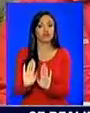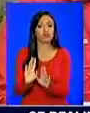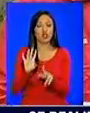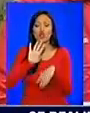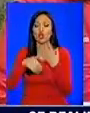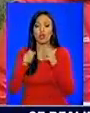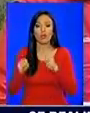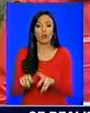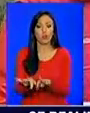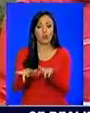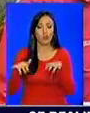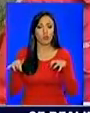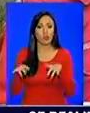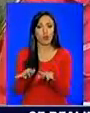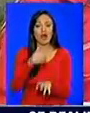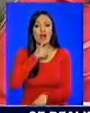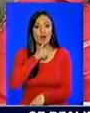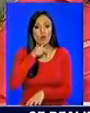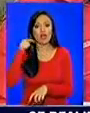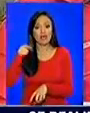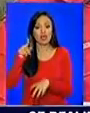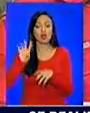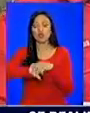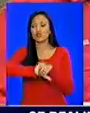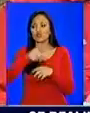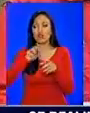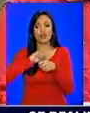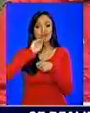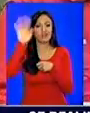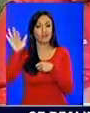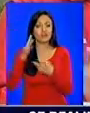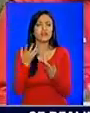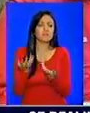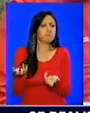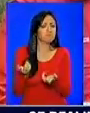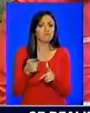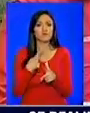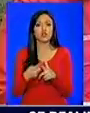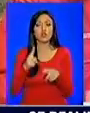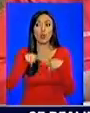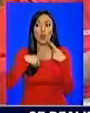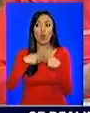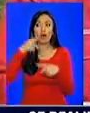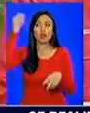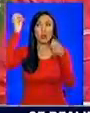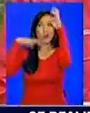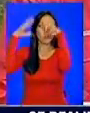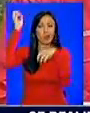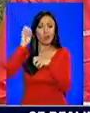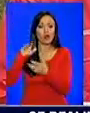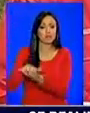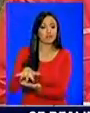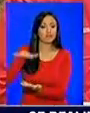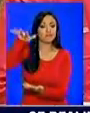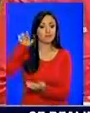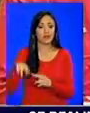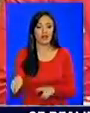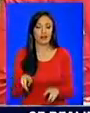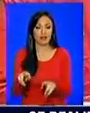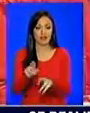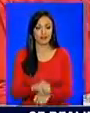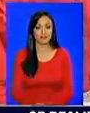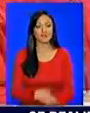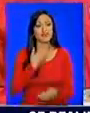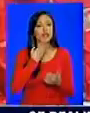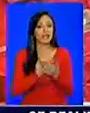agua acá y ellos mandan por un canal hacia Huangopol. Entonces, únicamente cuando hay lluvias es que crece el caudal en el río San Pedro.